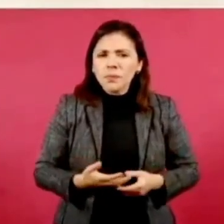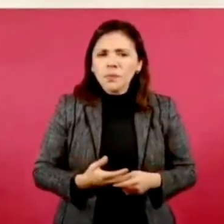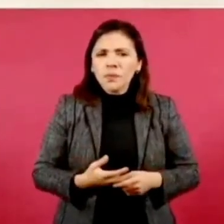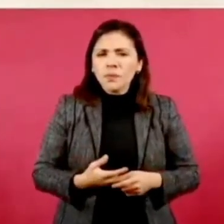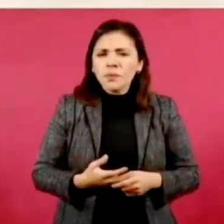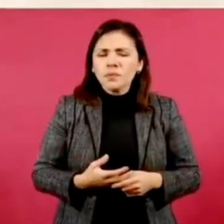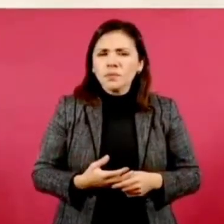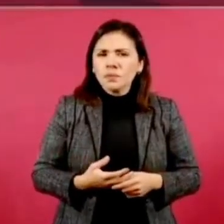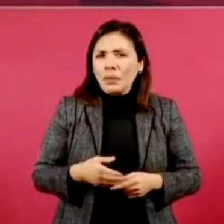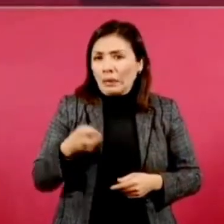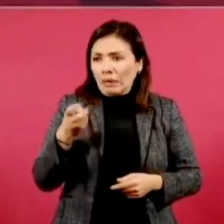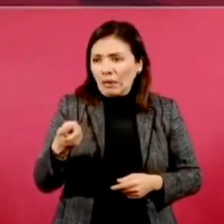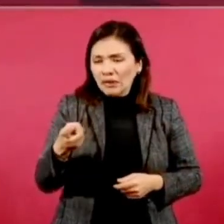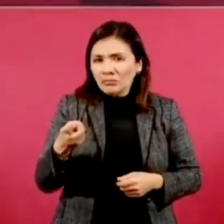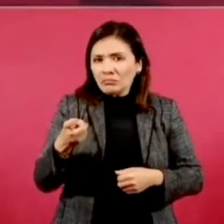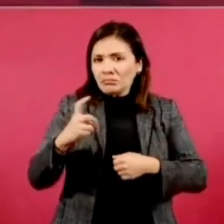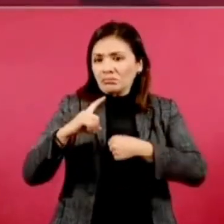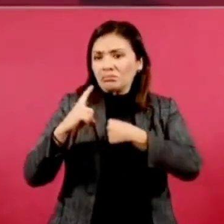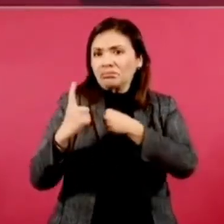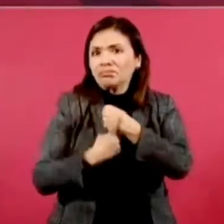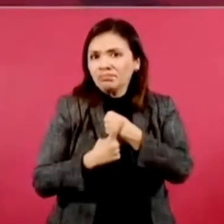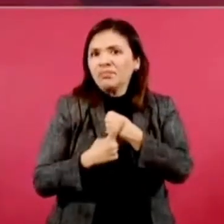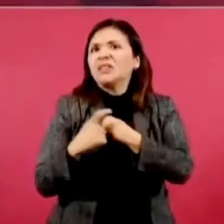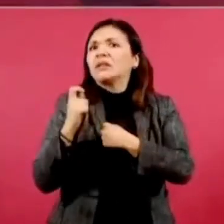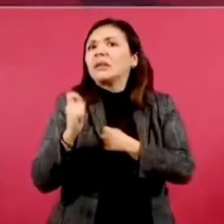¿Qué hay detrás? Más bien, ¿por cuánto?